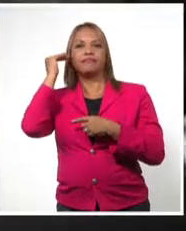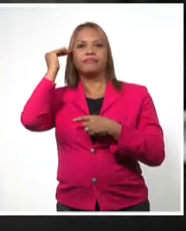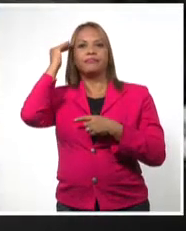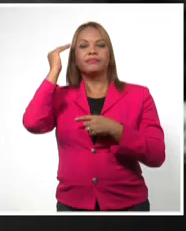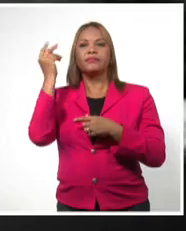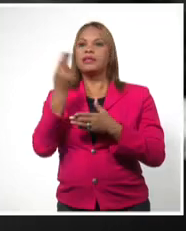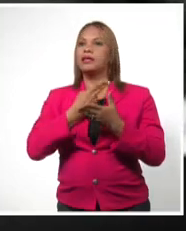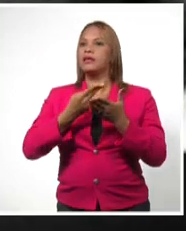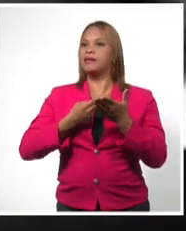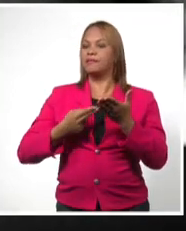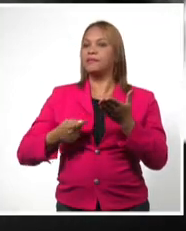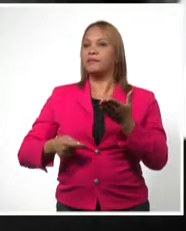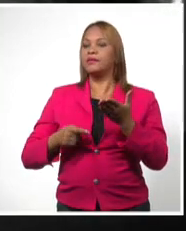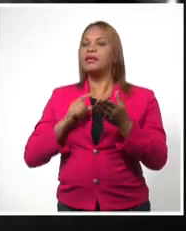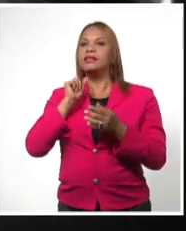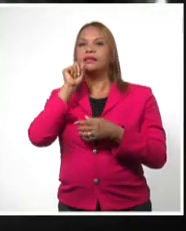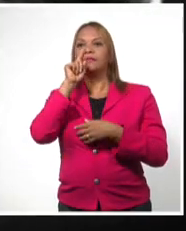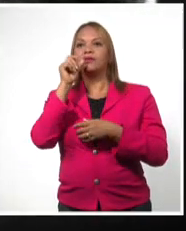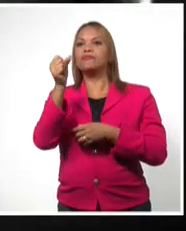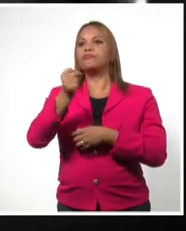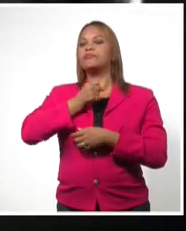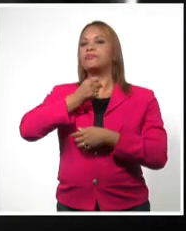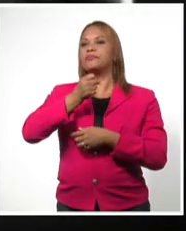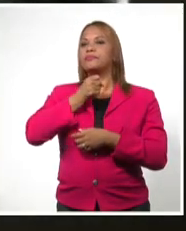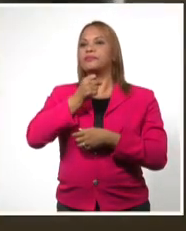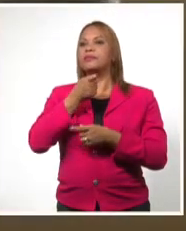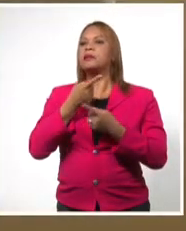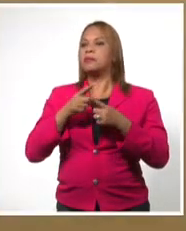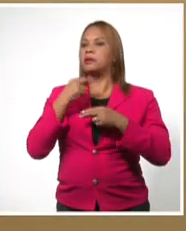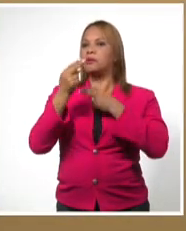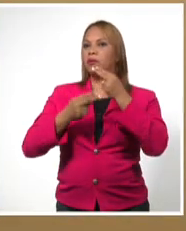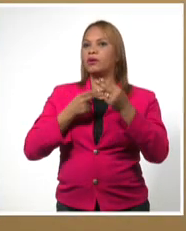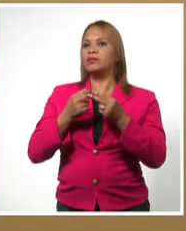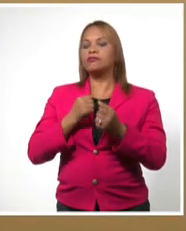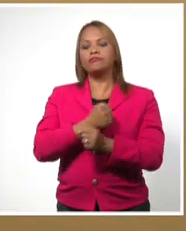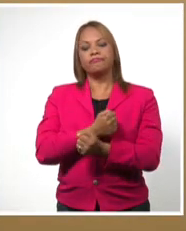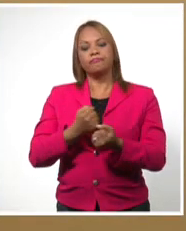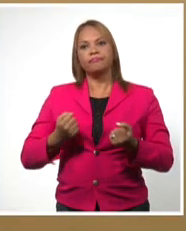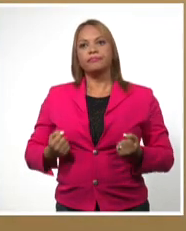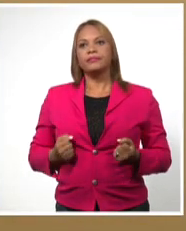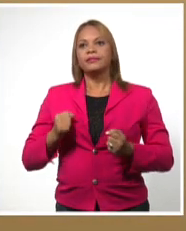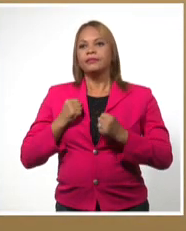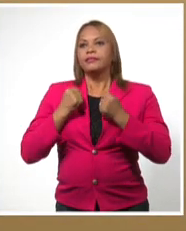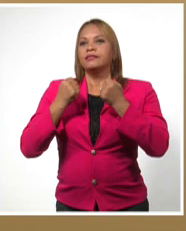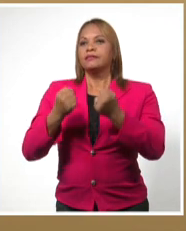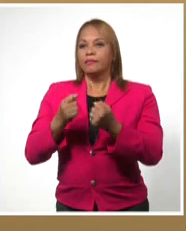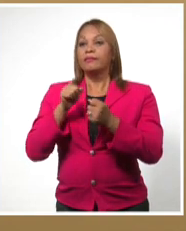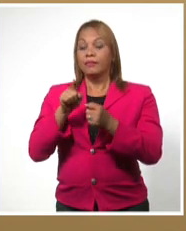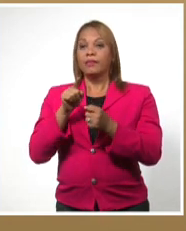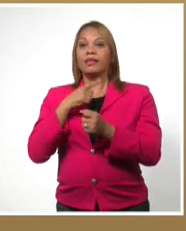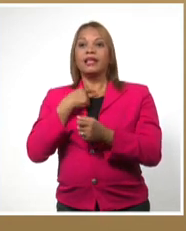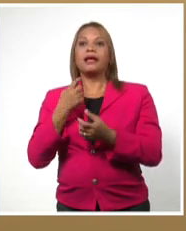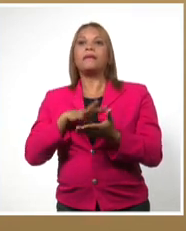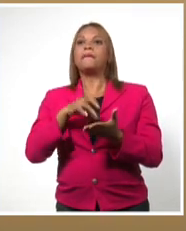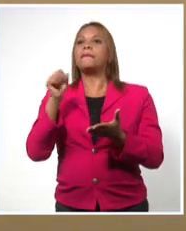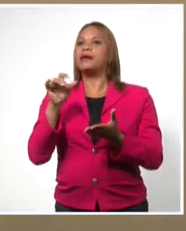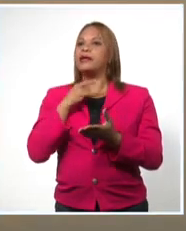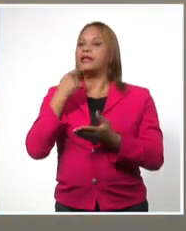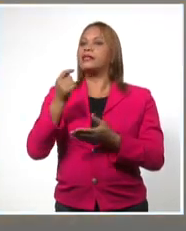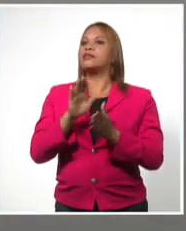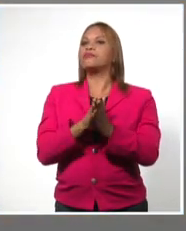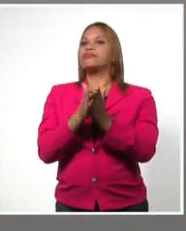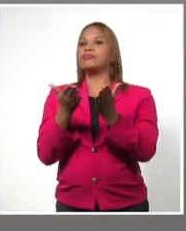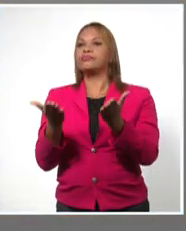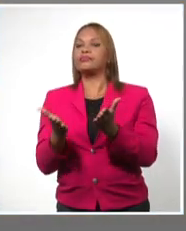oratoria terminaría siendo periodista. Y lo hizo a fuerza de ímpetu, tanto así que fue corresponsal en París de algunos diarios suizos